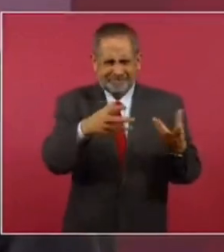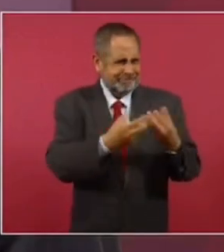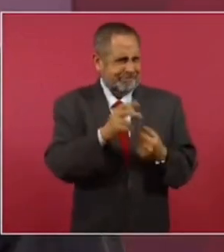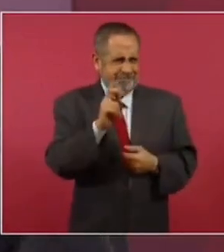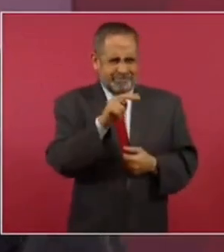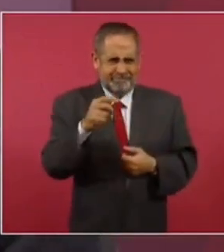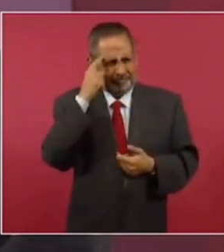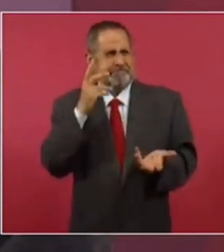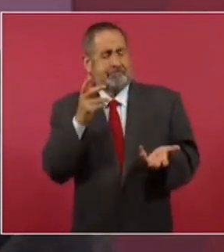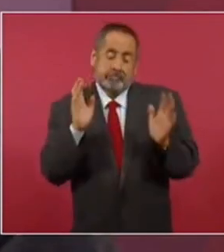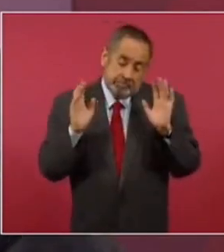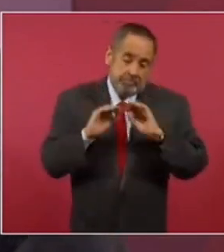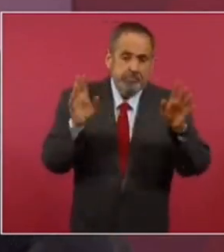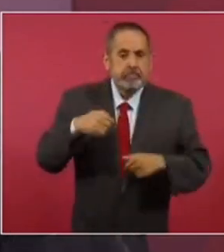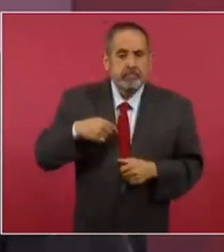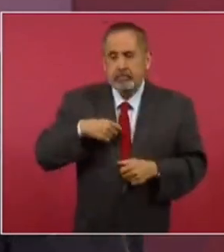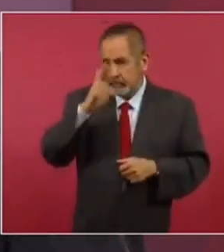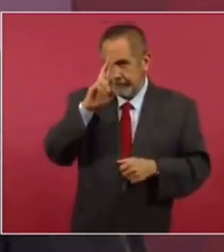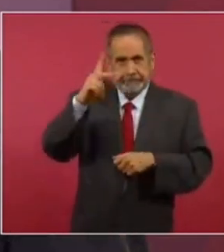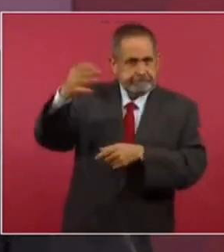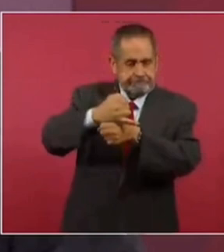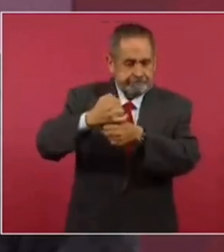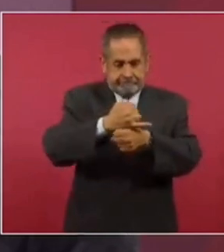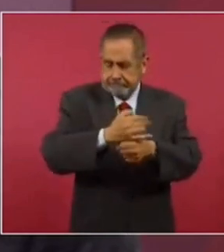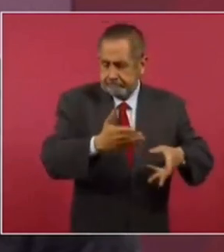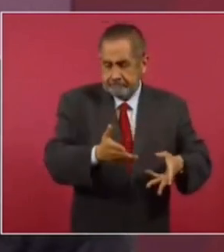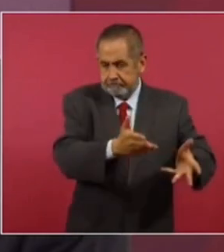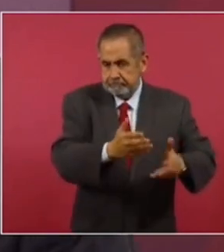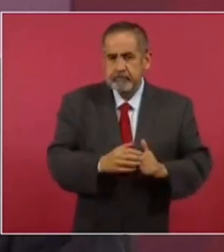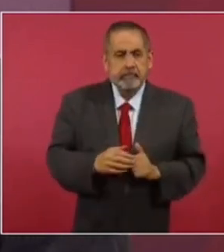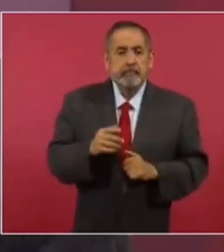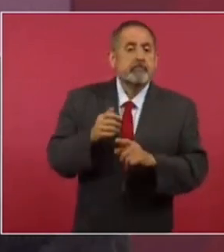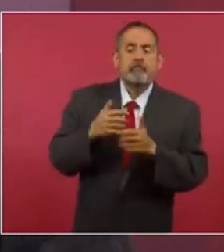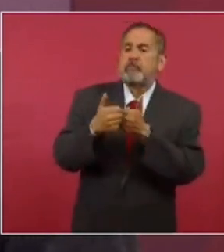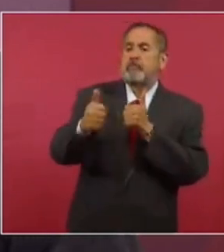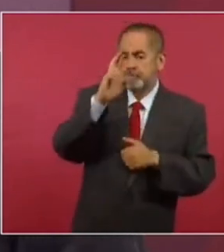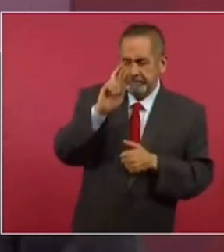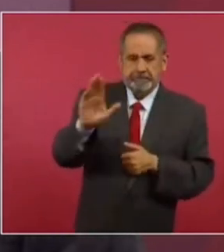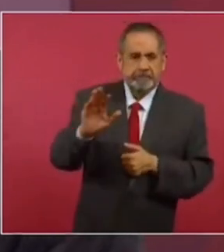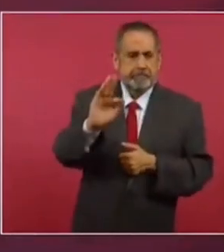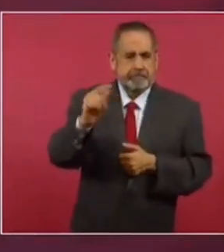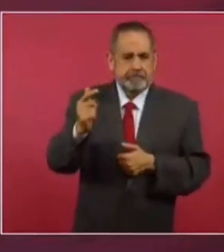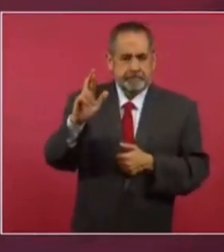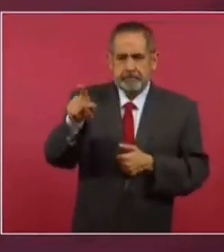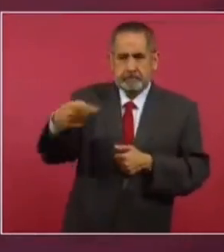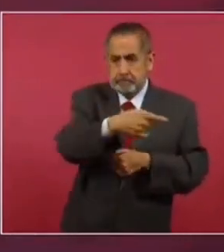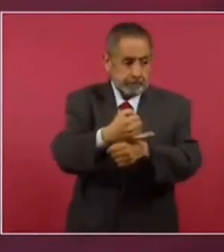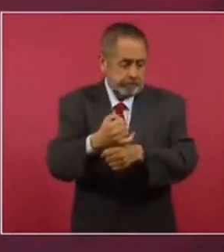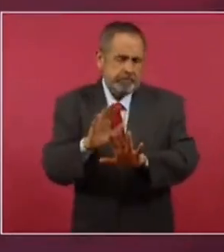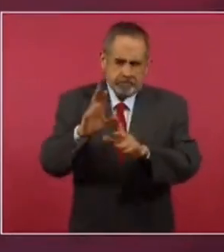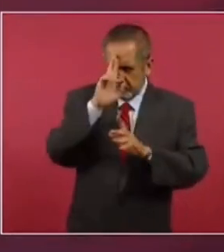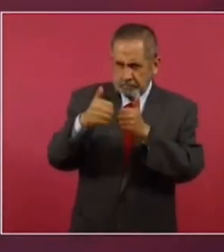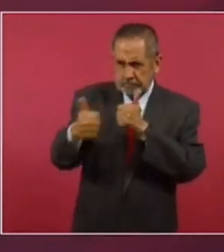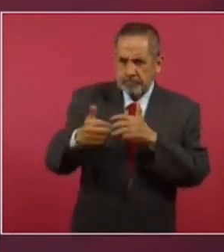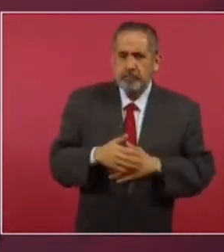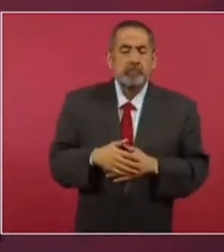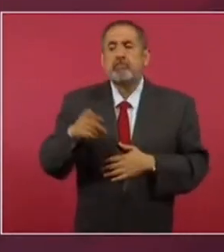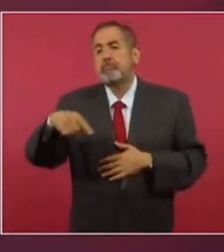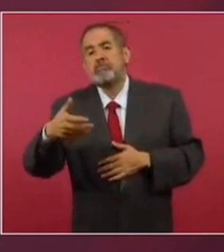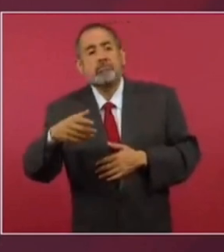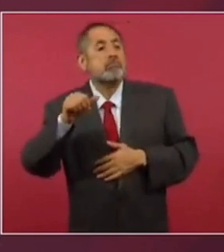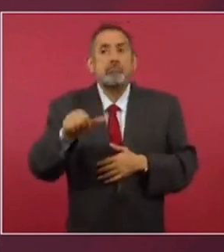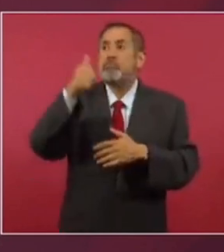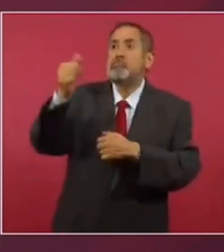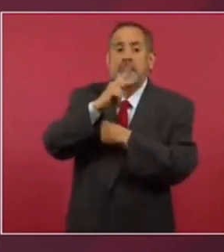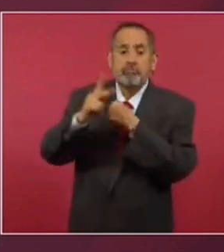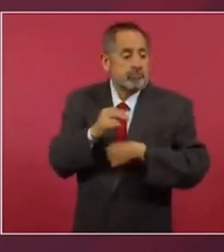sobre otros. Nosotros somos respetuosos tanto de la autonomía de la Fiscalía General de la República como de las investigaciones que en otros